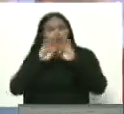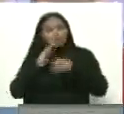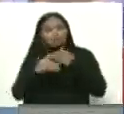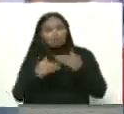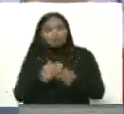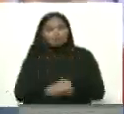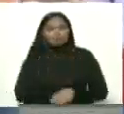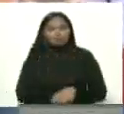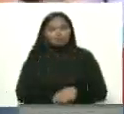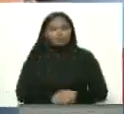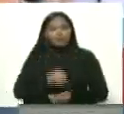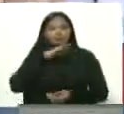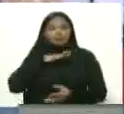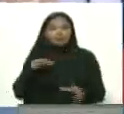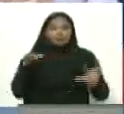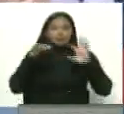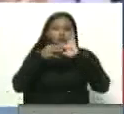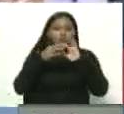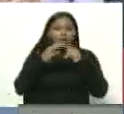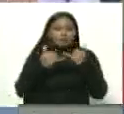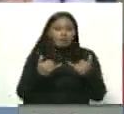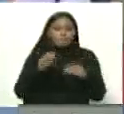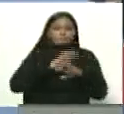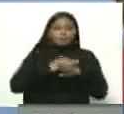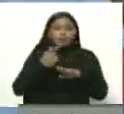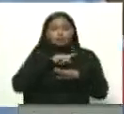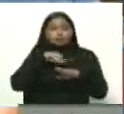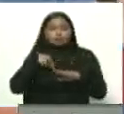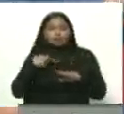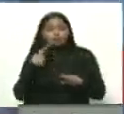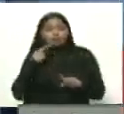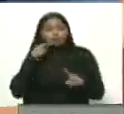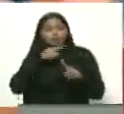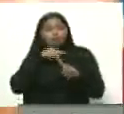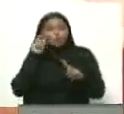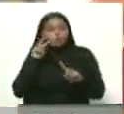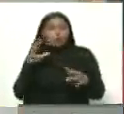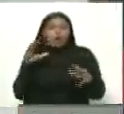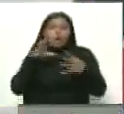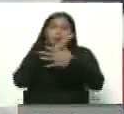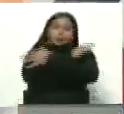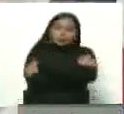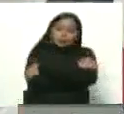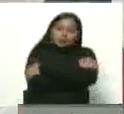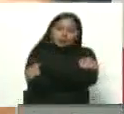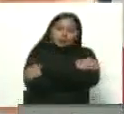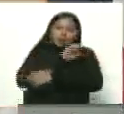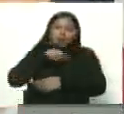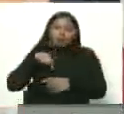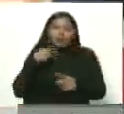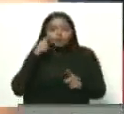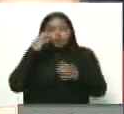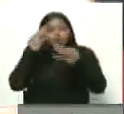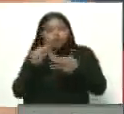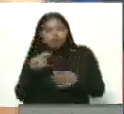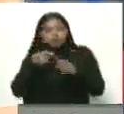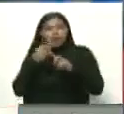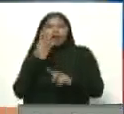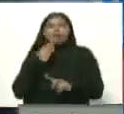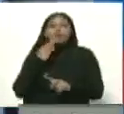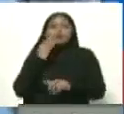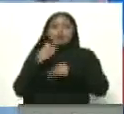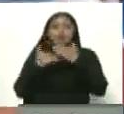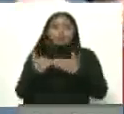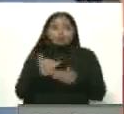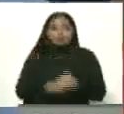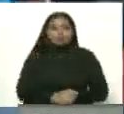de la historia. Nosotros, mientras estemos abrazados a nuestro origen, a nuestra tradición, a nuestra